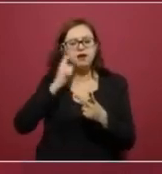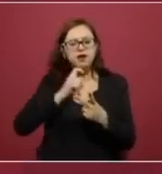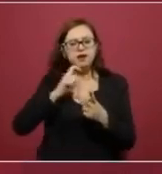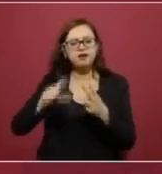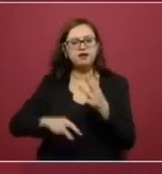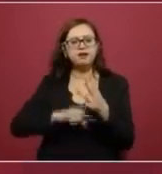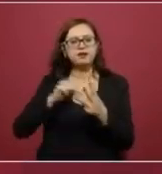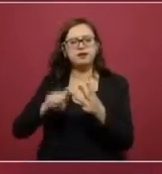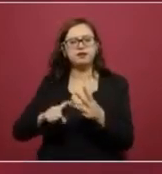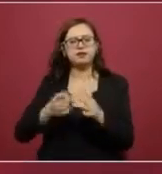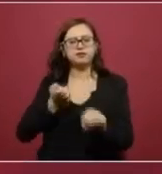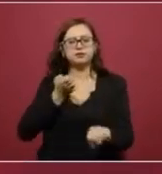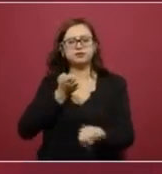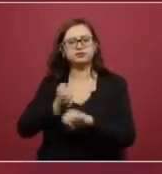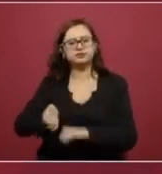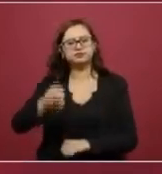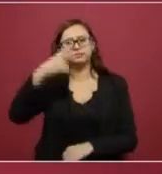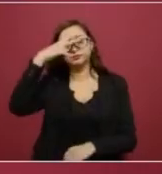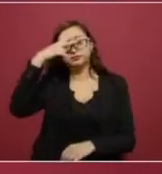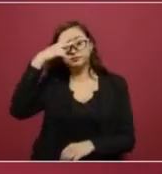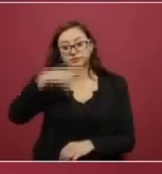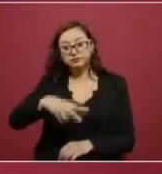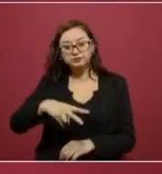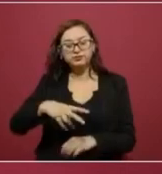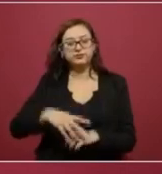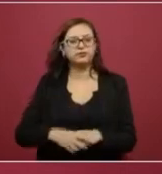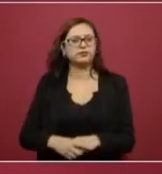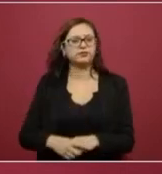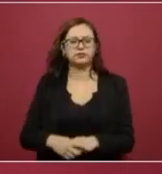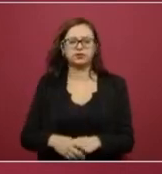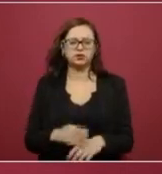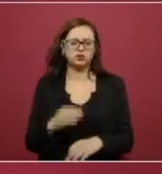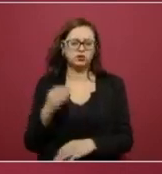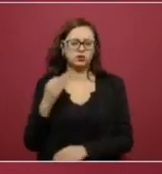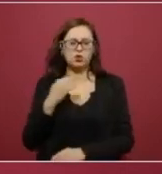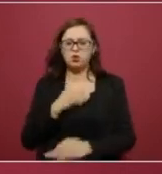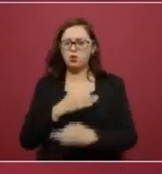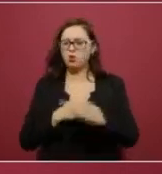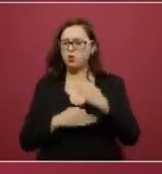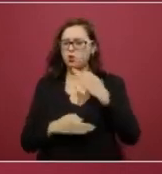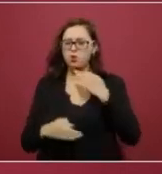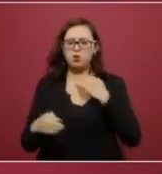del Estado de México, de toda